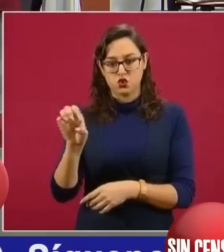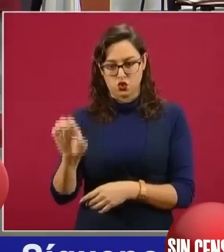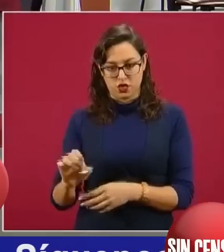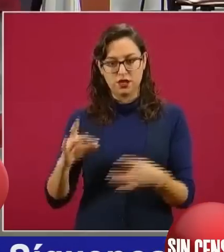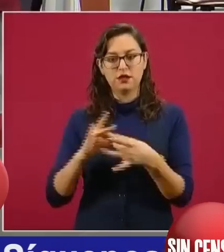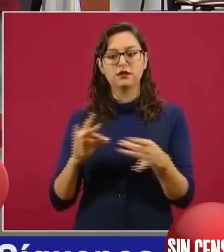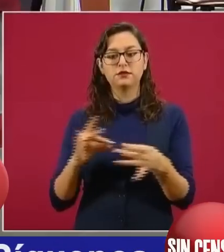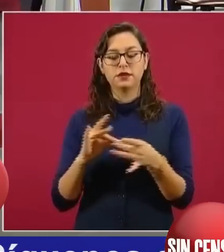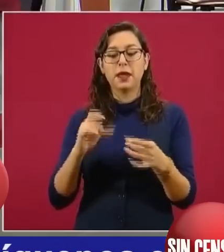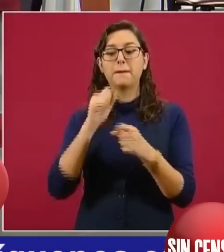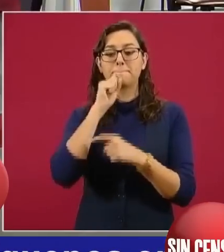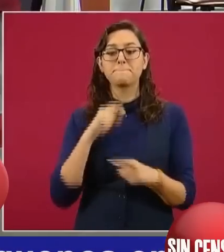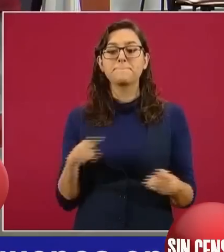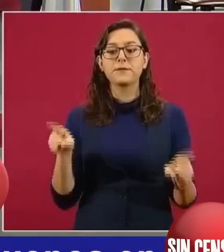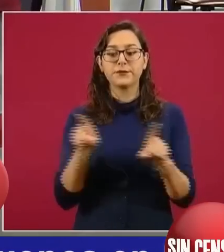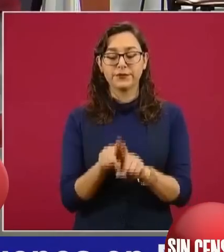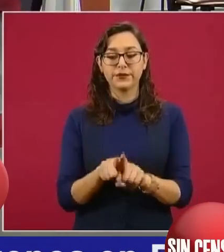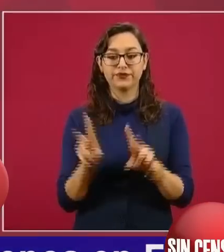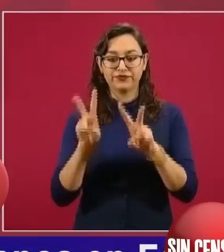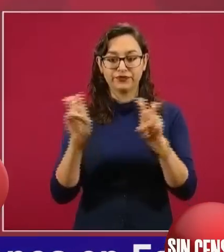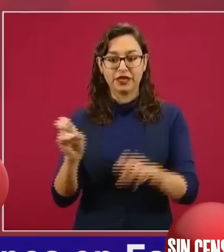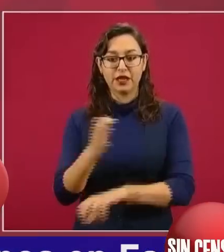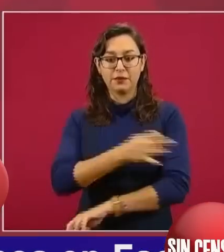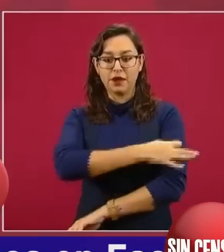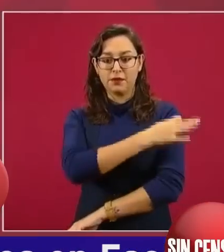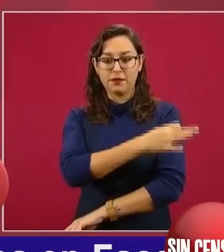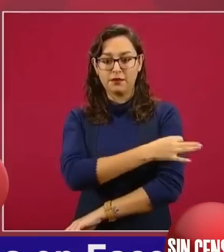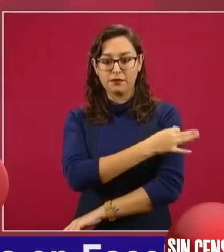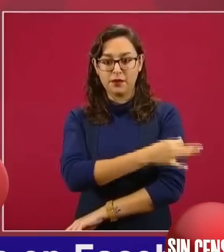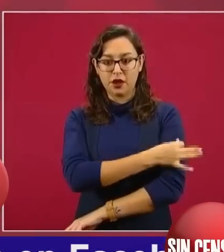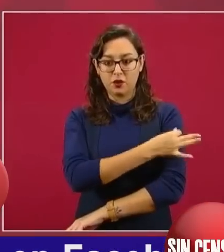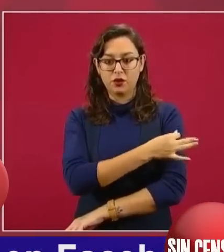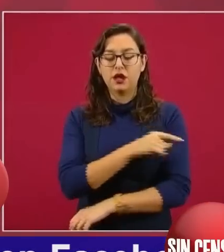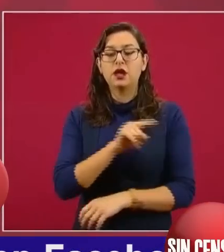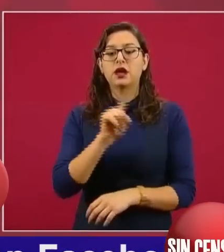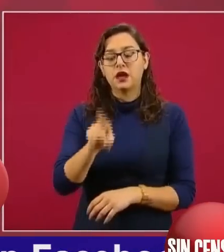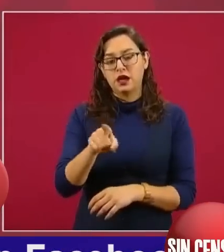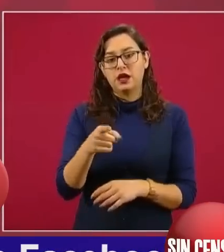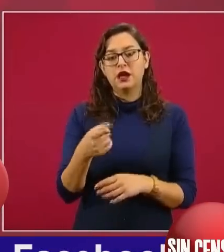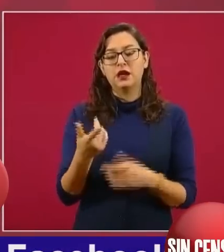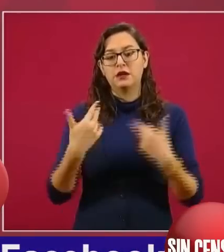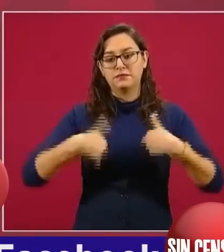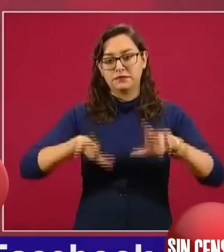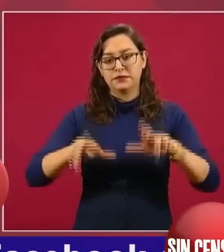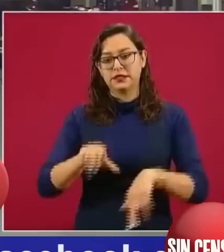tendremos la participación en relación a las vacunas, desde luego, del canciller Ebrard.